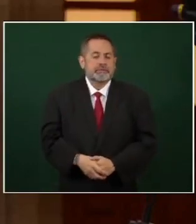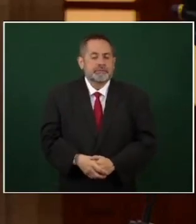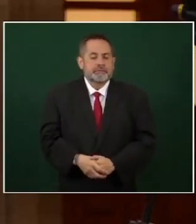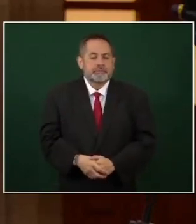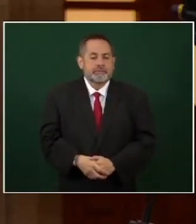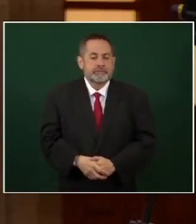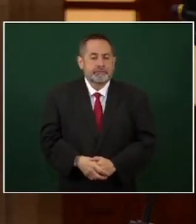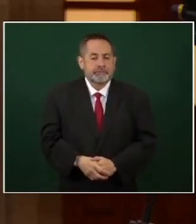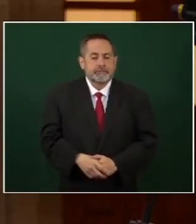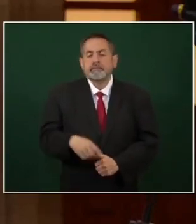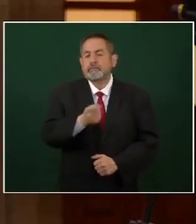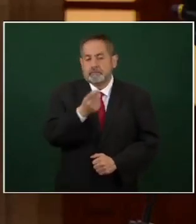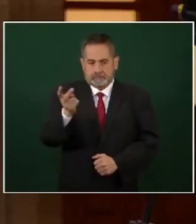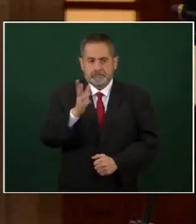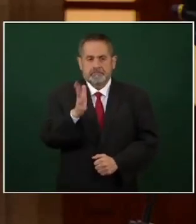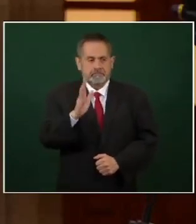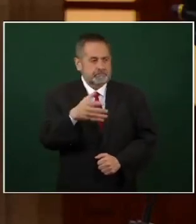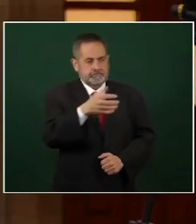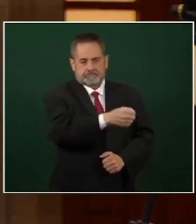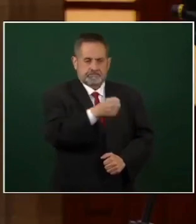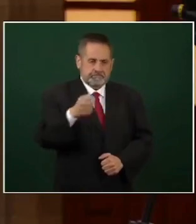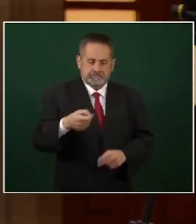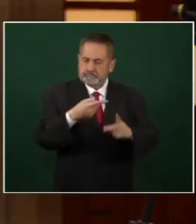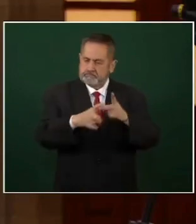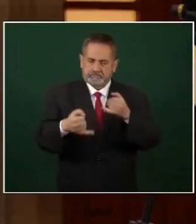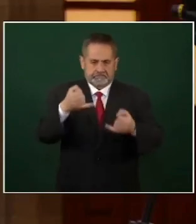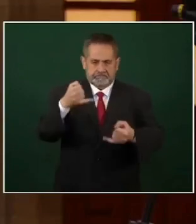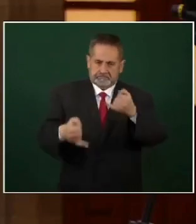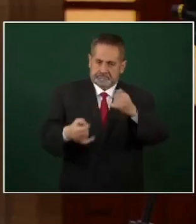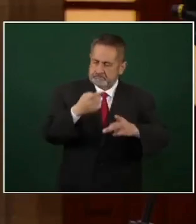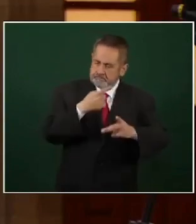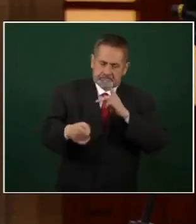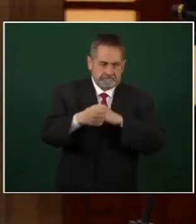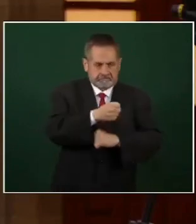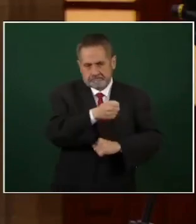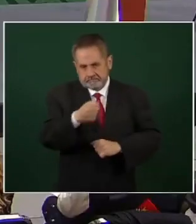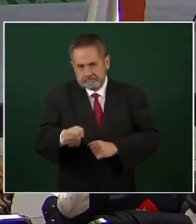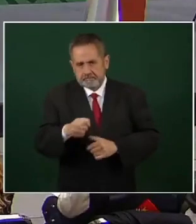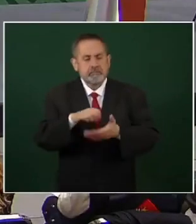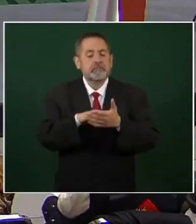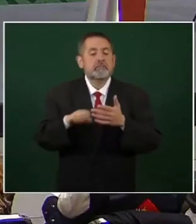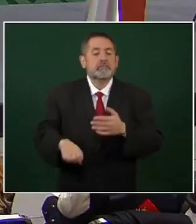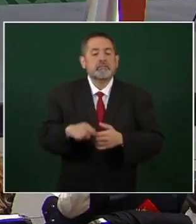Algunos vinculados a proceso durante este periodo, tenemos el caso de